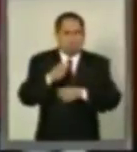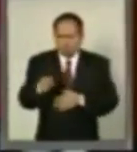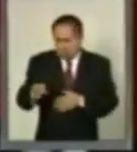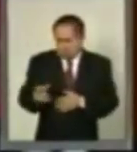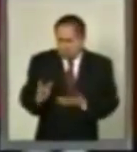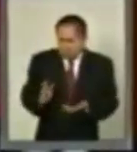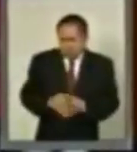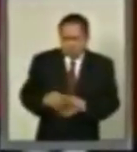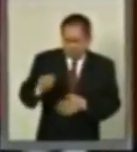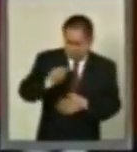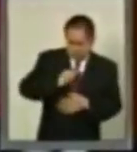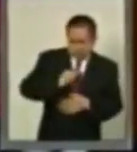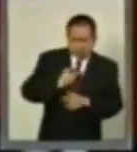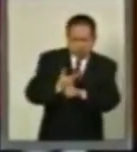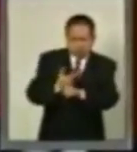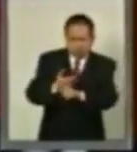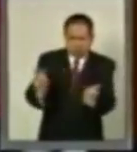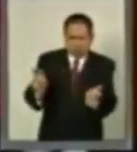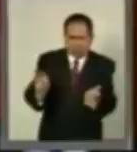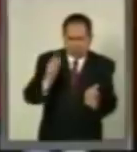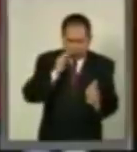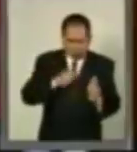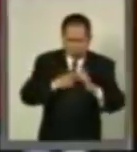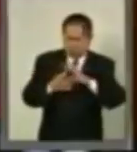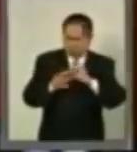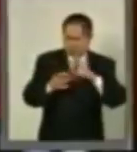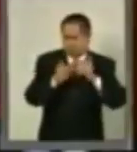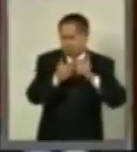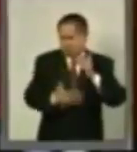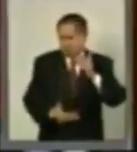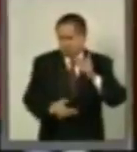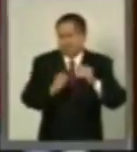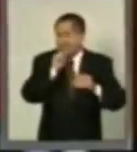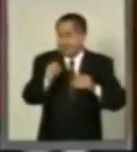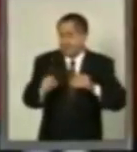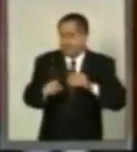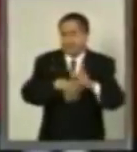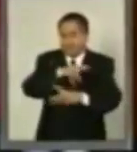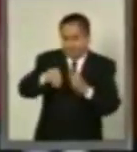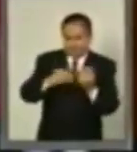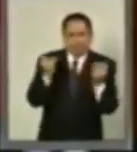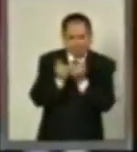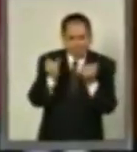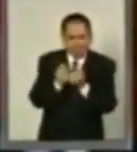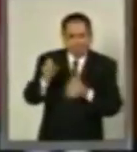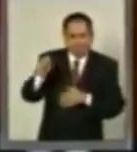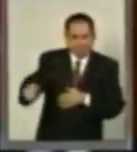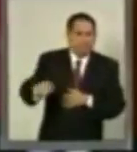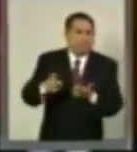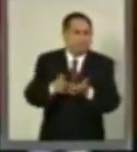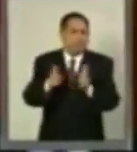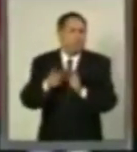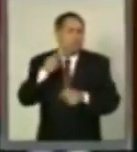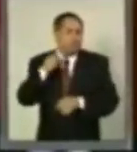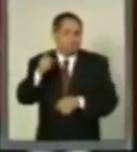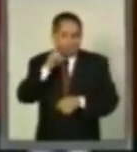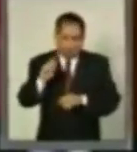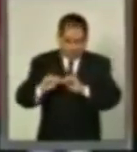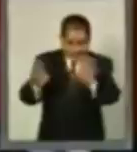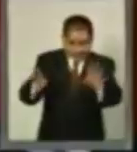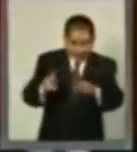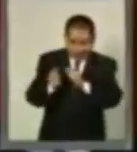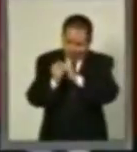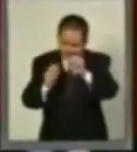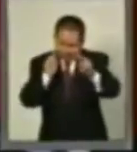mío, estoy dispuesto a abrir y explicar todo, pero también espero que todos los entes, incluidos partidos políticos, puedan estar